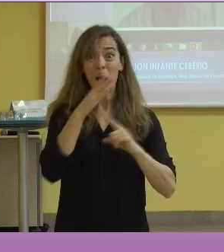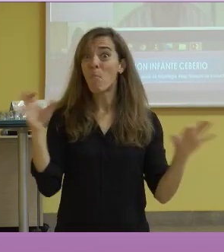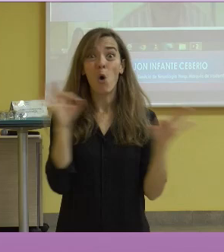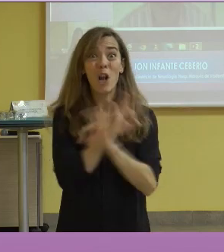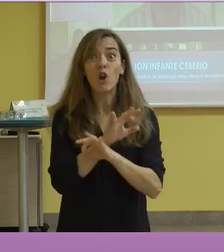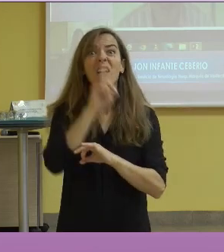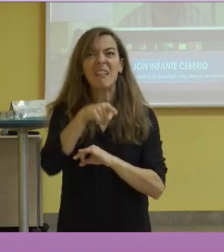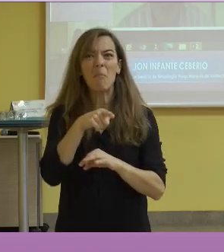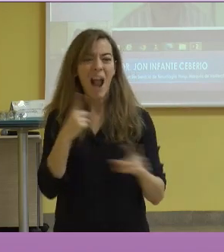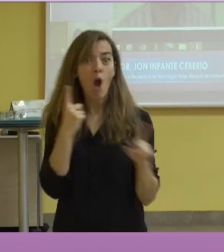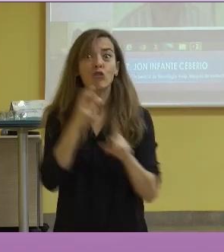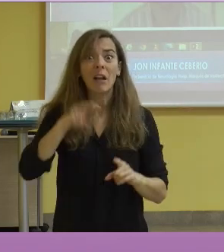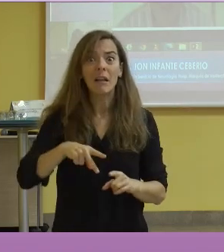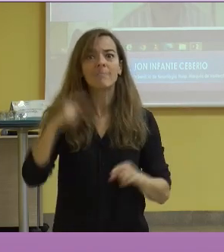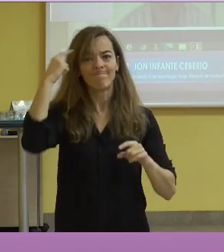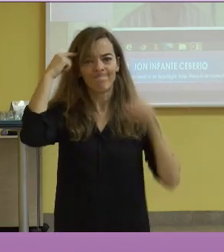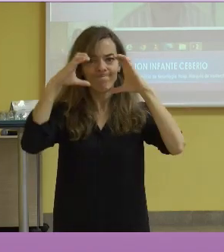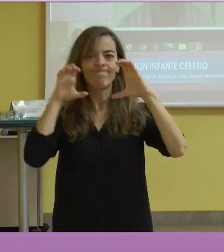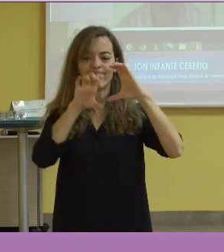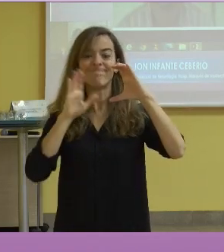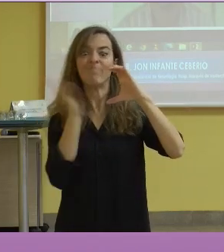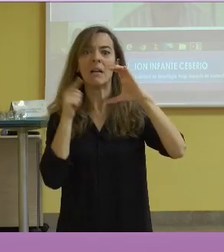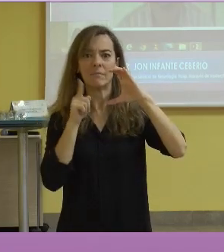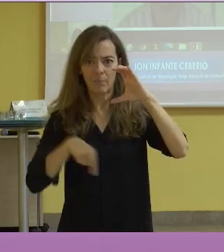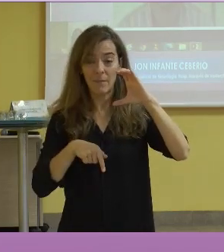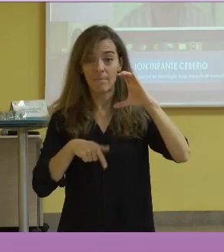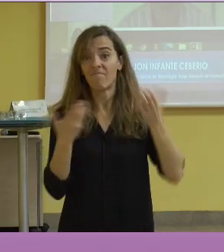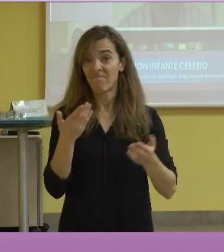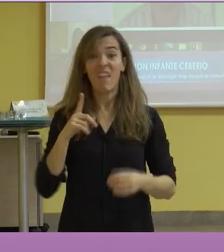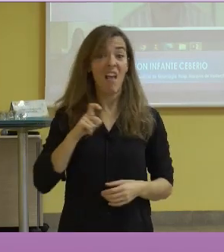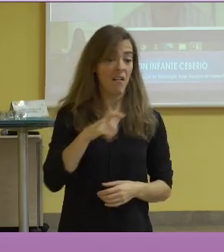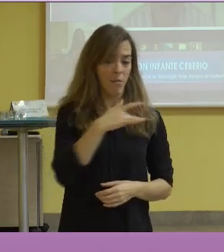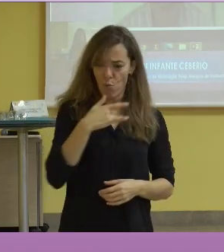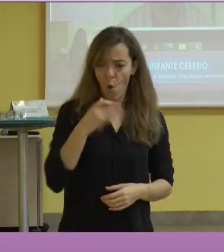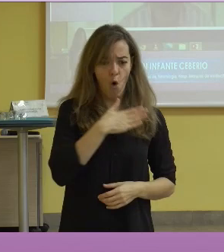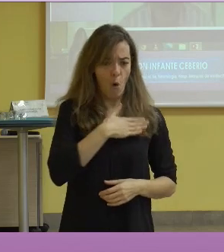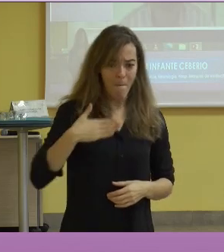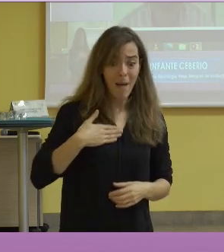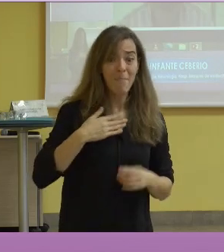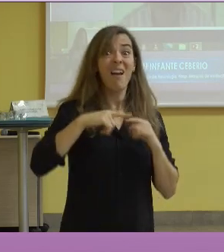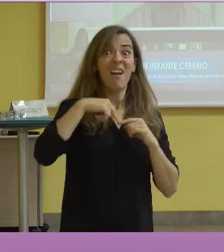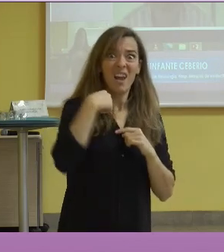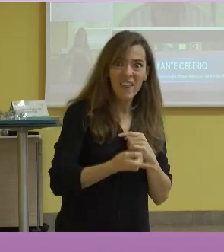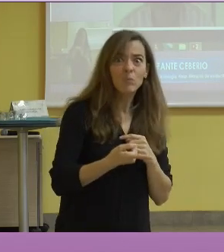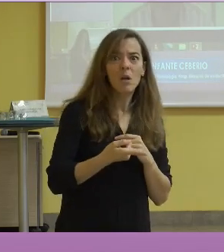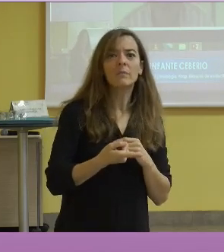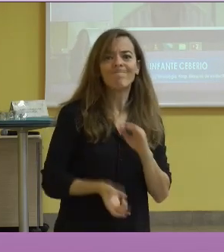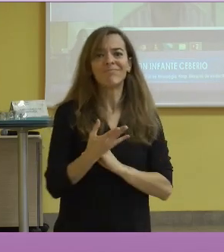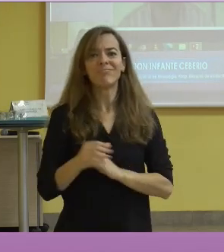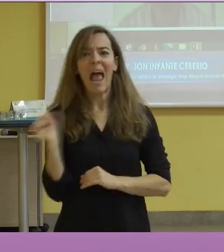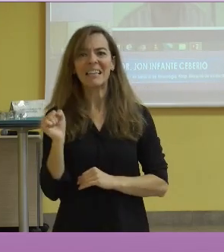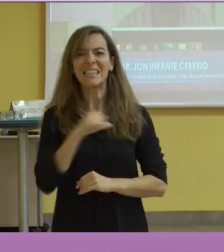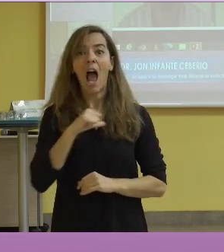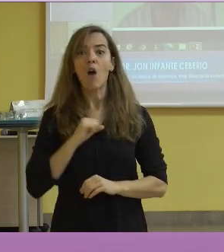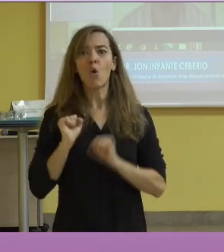Y hay pacientes que tienen un cáncer de pulmón, de mama o de otra localización y desarrollan una ataxia autoinmune asociada